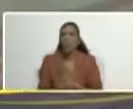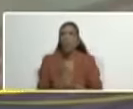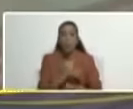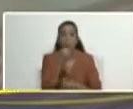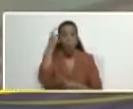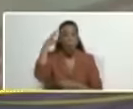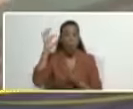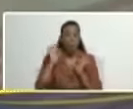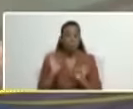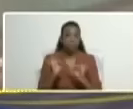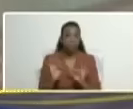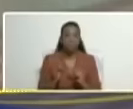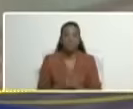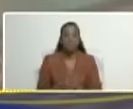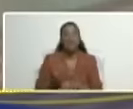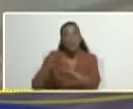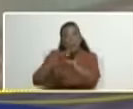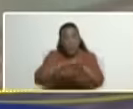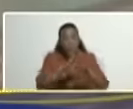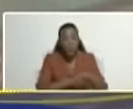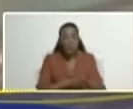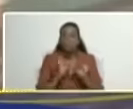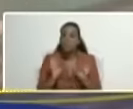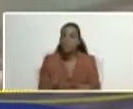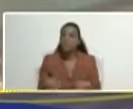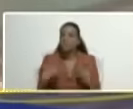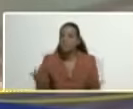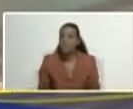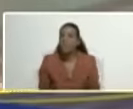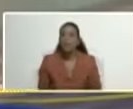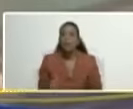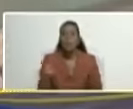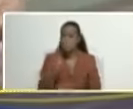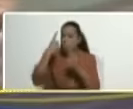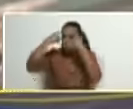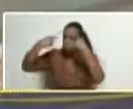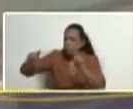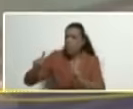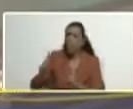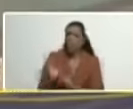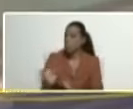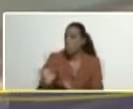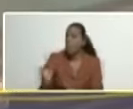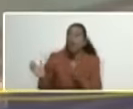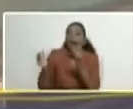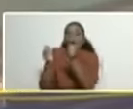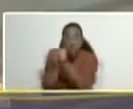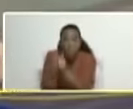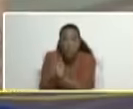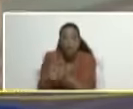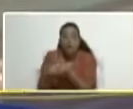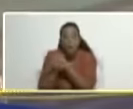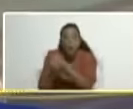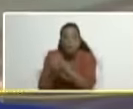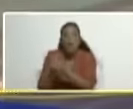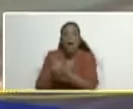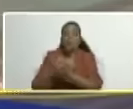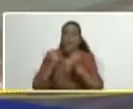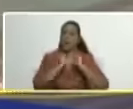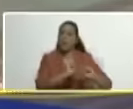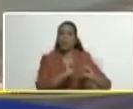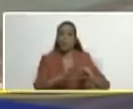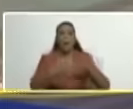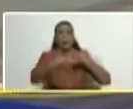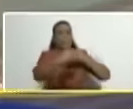hoy, presidente, le está diciendo a usted que no está solo, que se ponen a su lado también para derrotar el